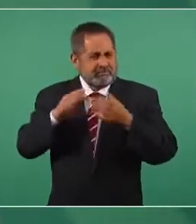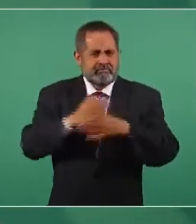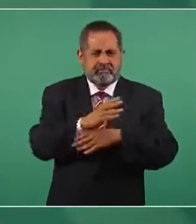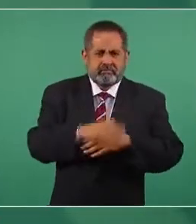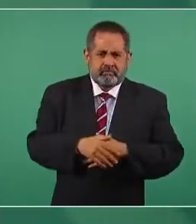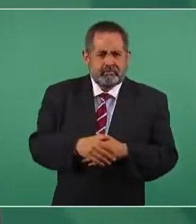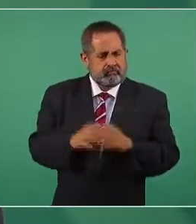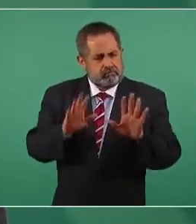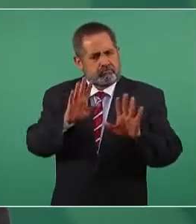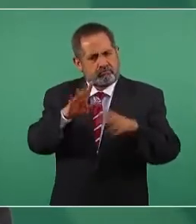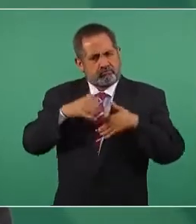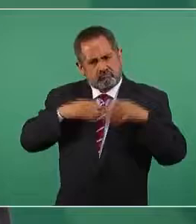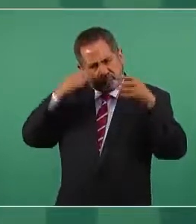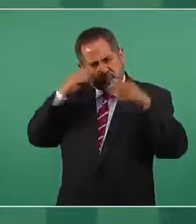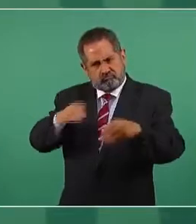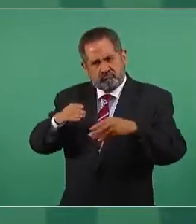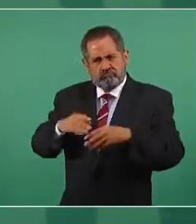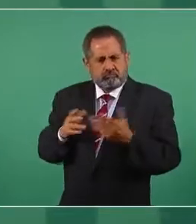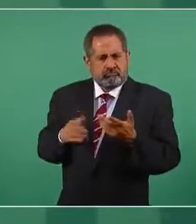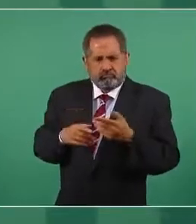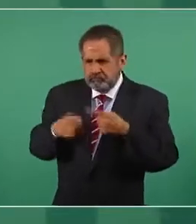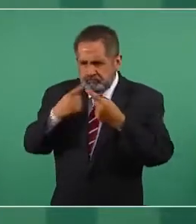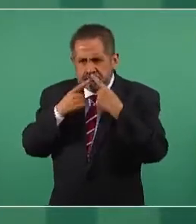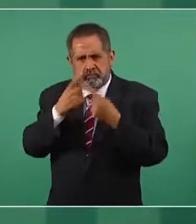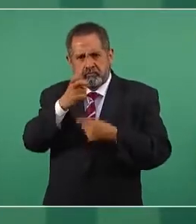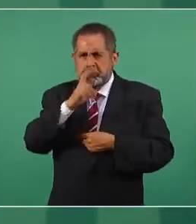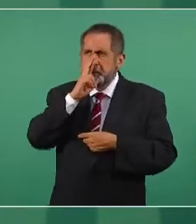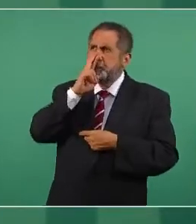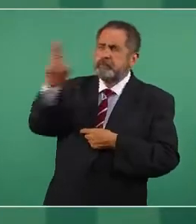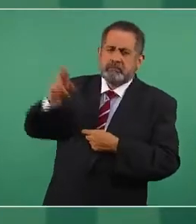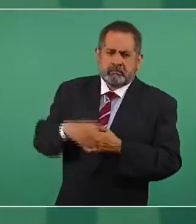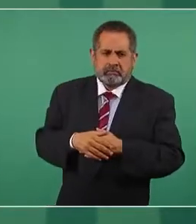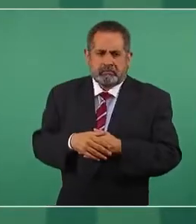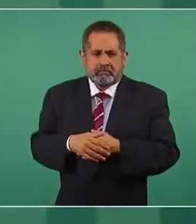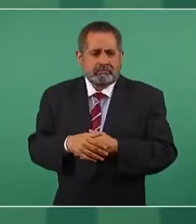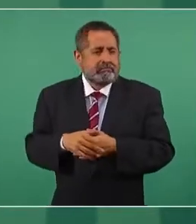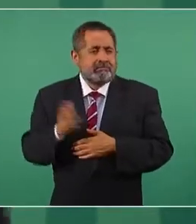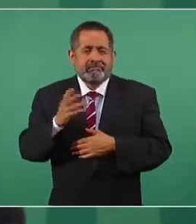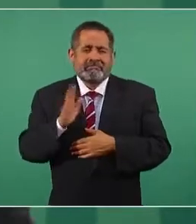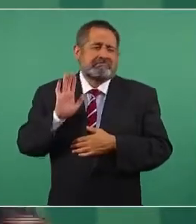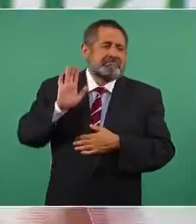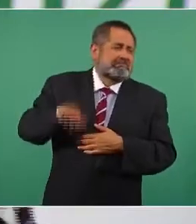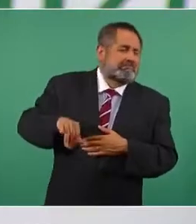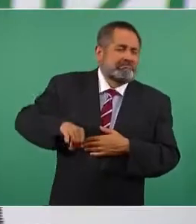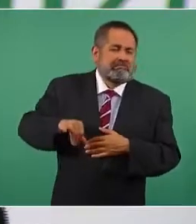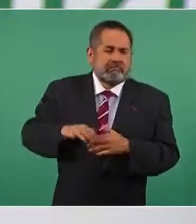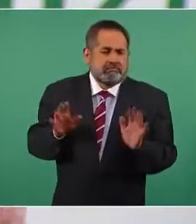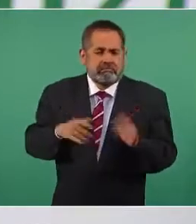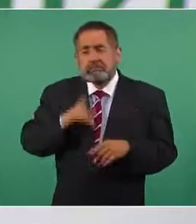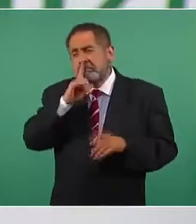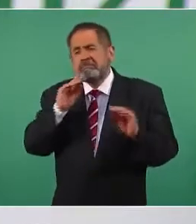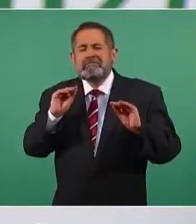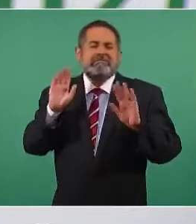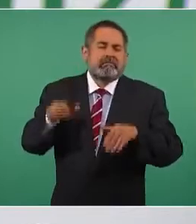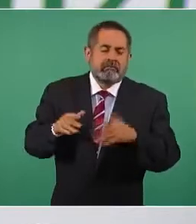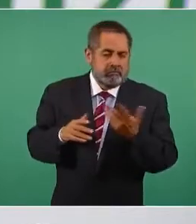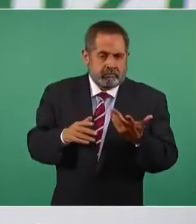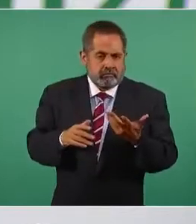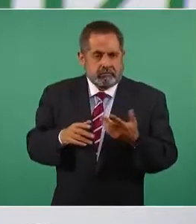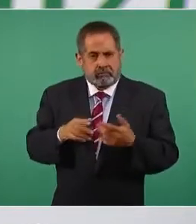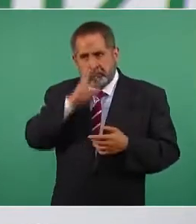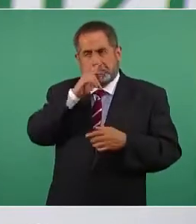pero sí nos ocupa, sí nos preocupa, por eso contestamos. Si no tuviera interés, pues no diríamos nada.